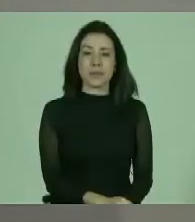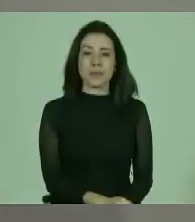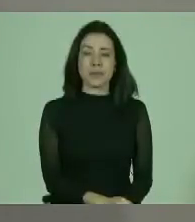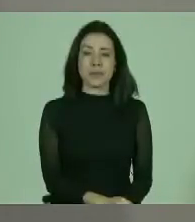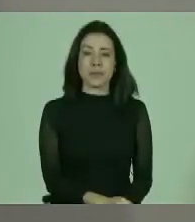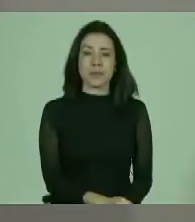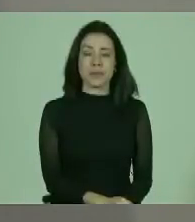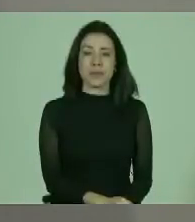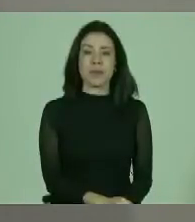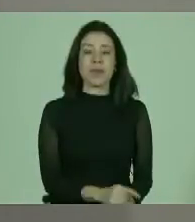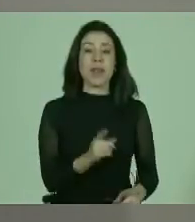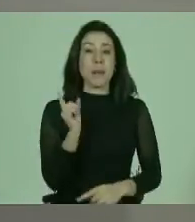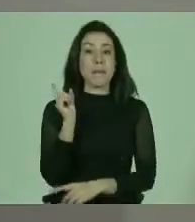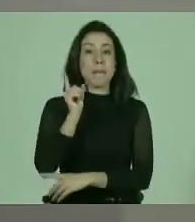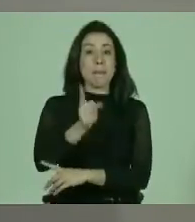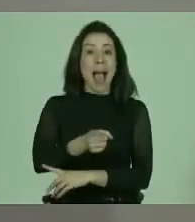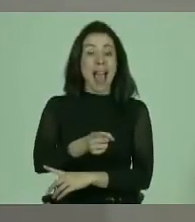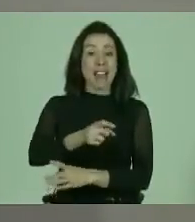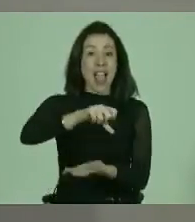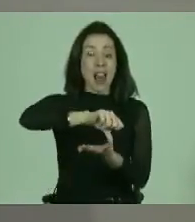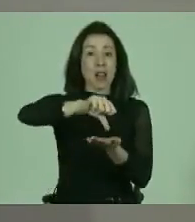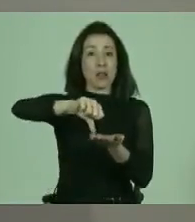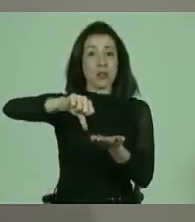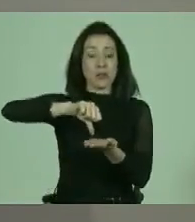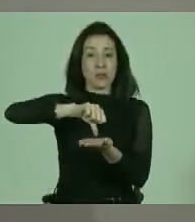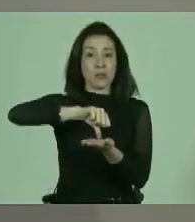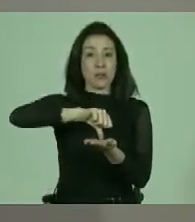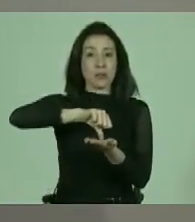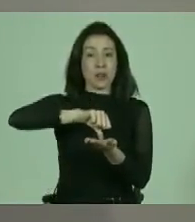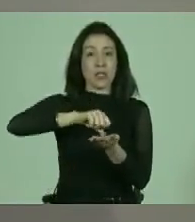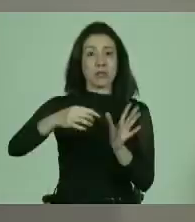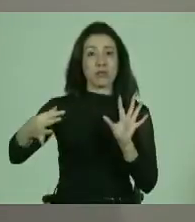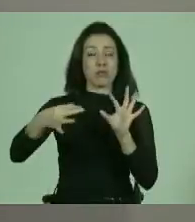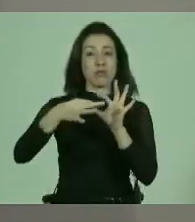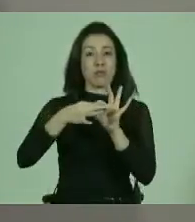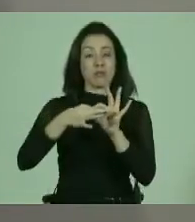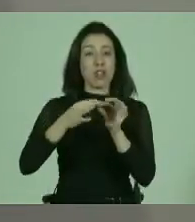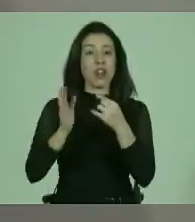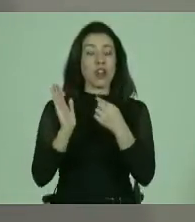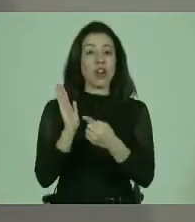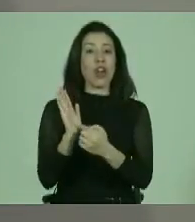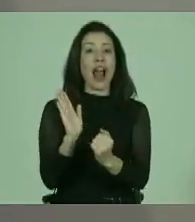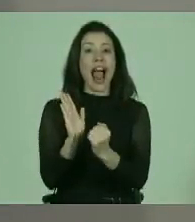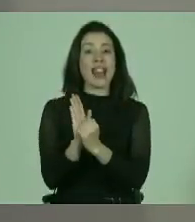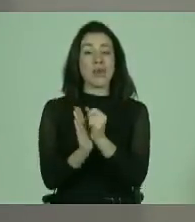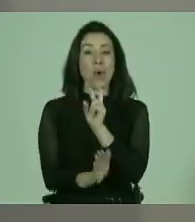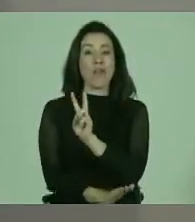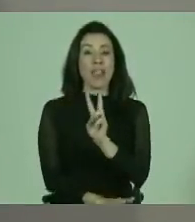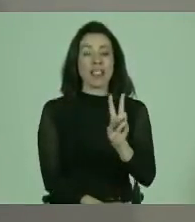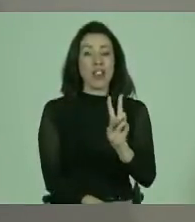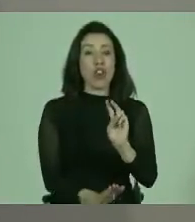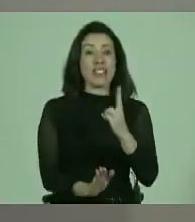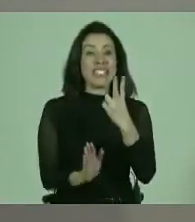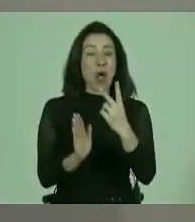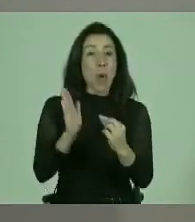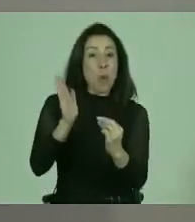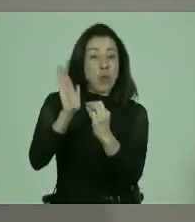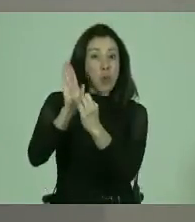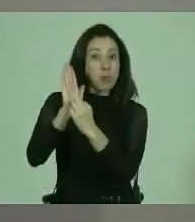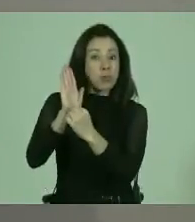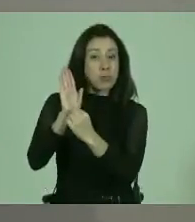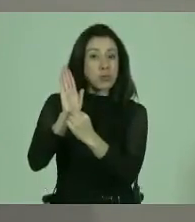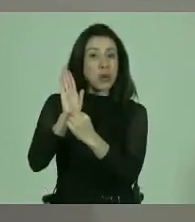hace mandato a los estados en conexión como ahí les puse con el artículo 22 en su segundo mundo